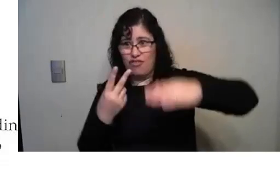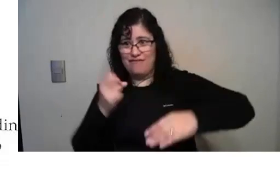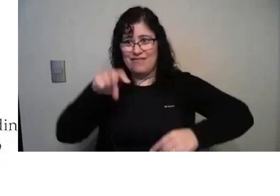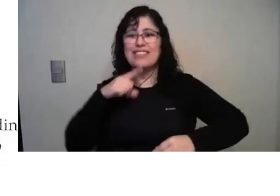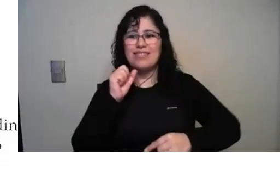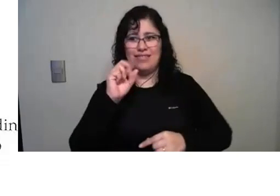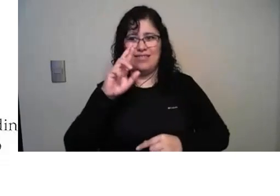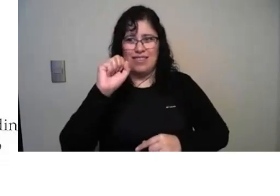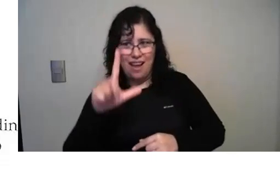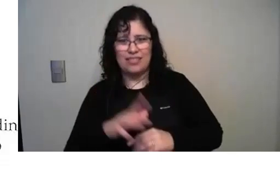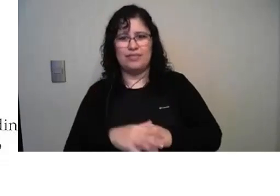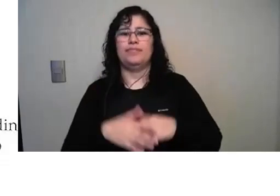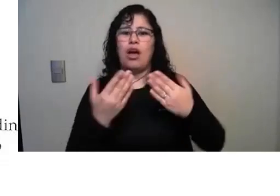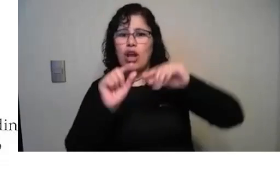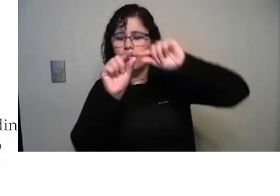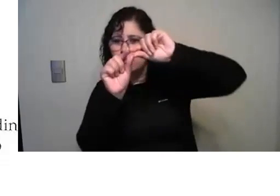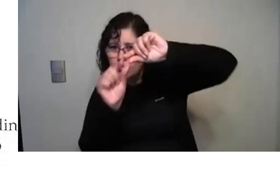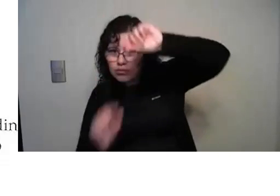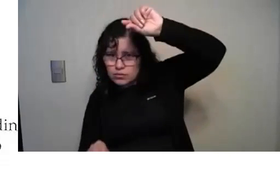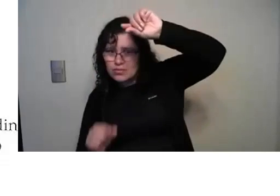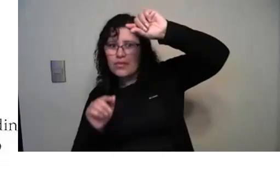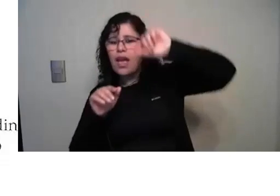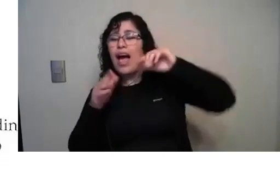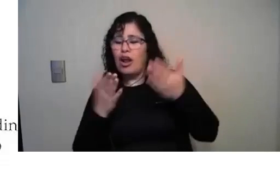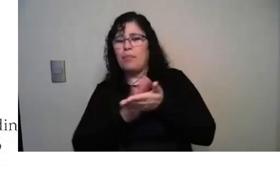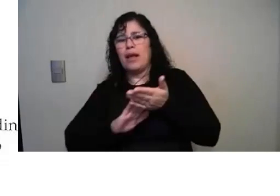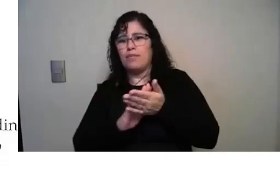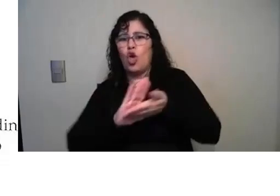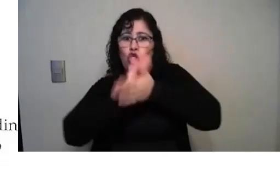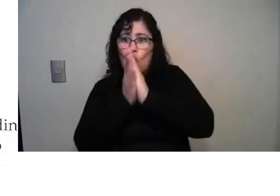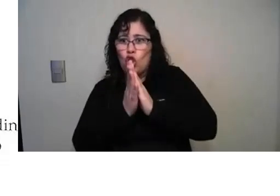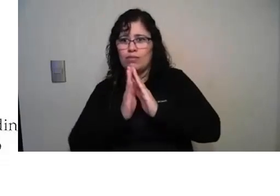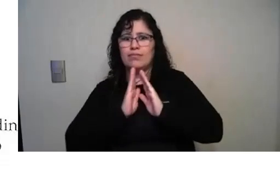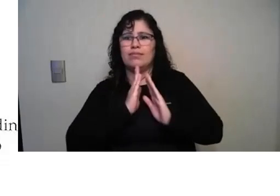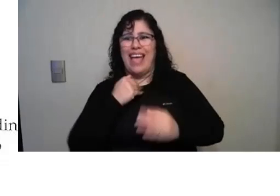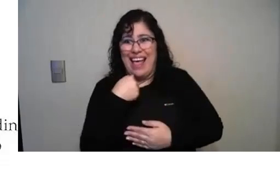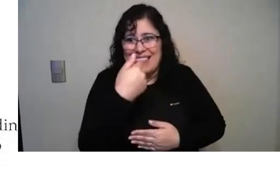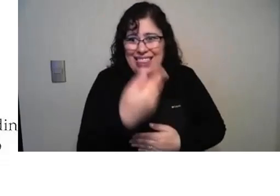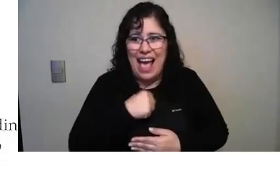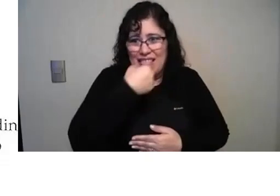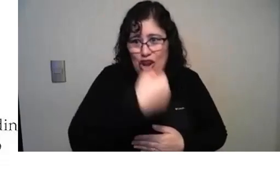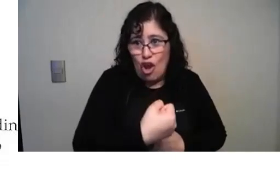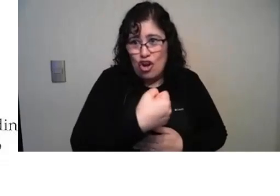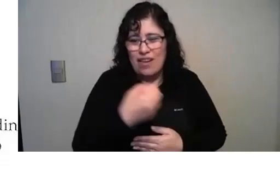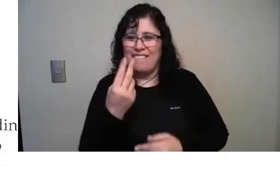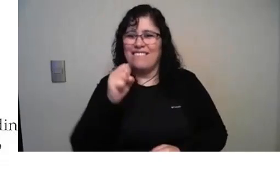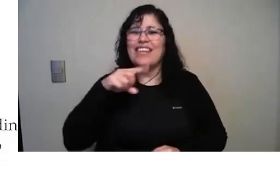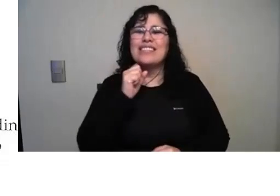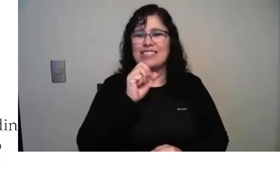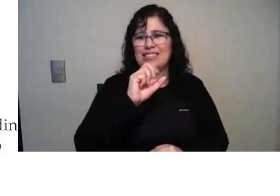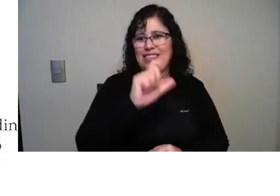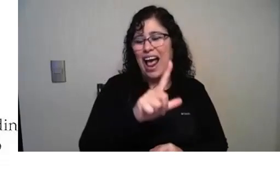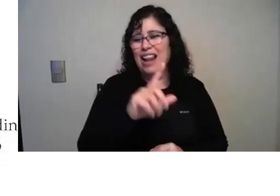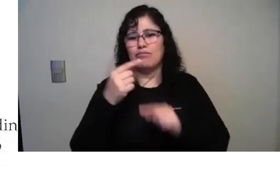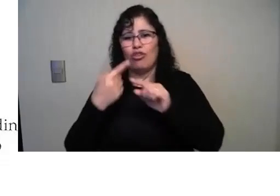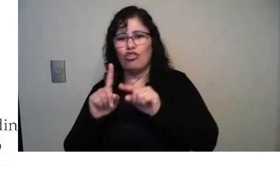eje longitudinal del tronco cefálico, lo que es anterior va a ser ventral y lo que es posterior va a ser